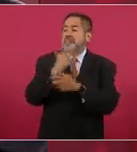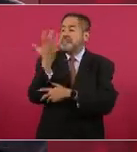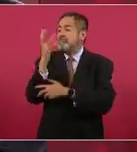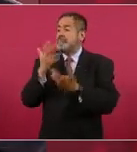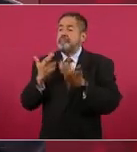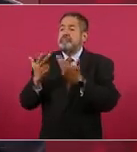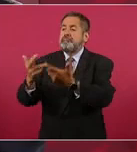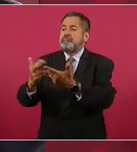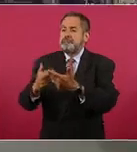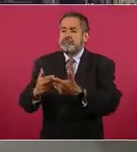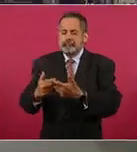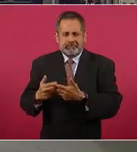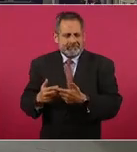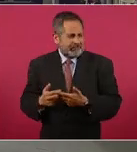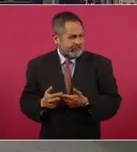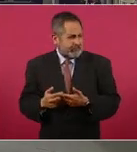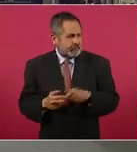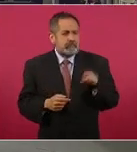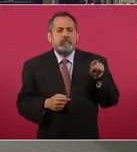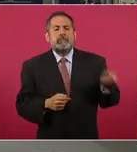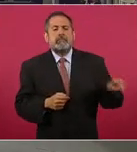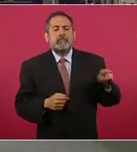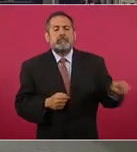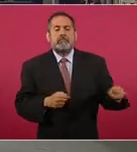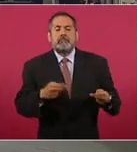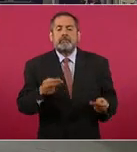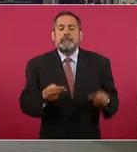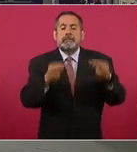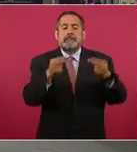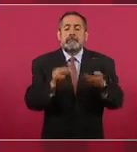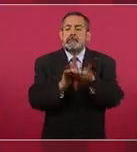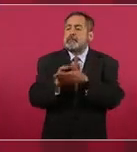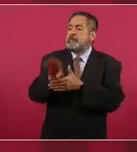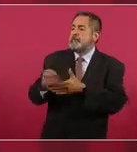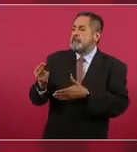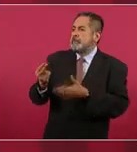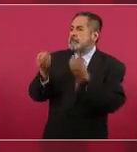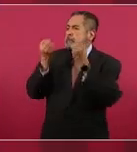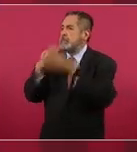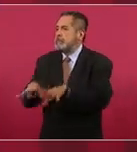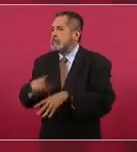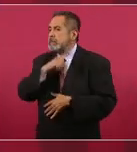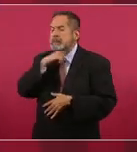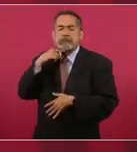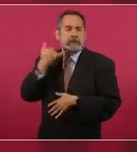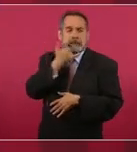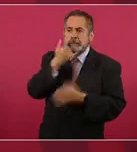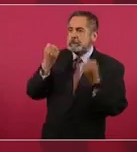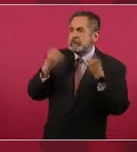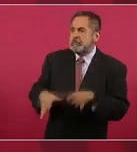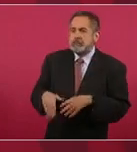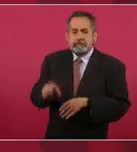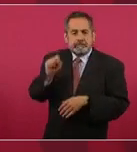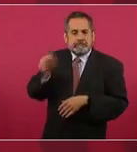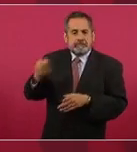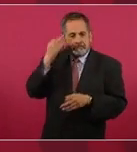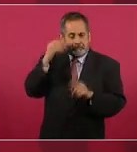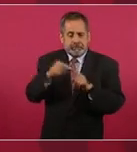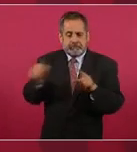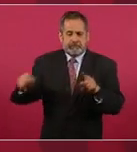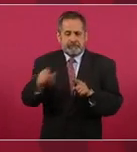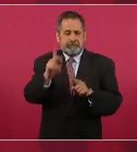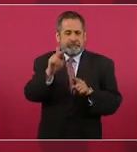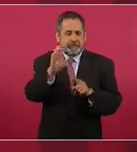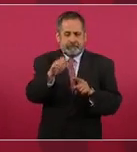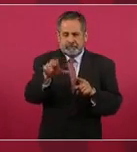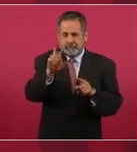están las inversiones más fuertes y los intereses económicos en el tramo Cancún-Tulum,